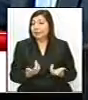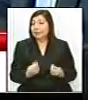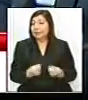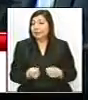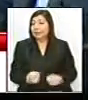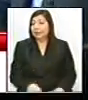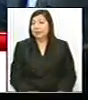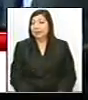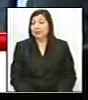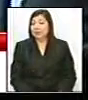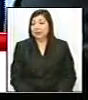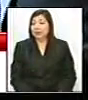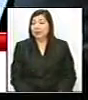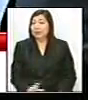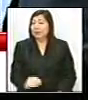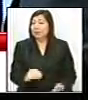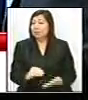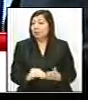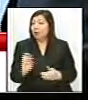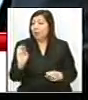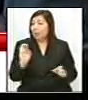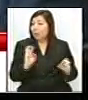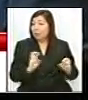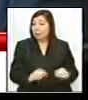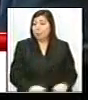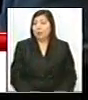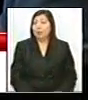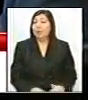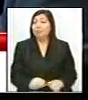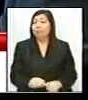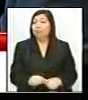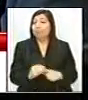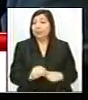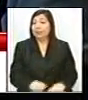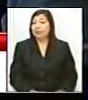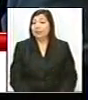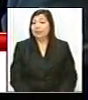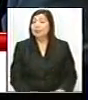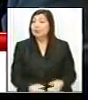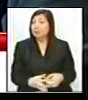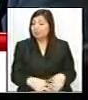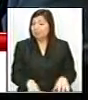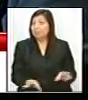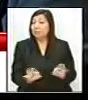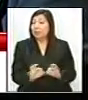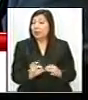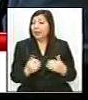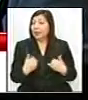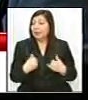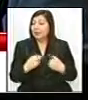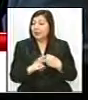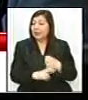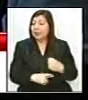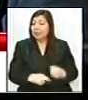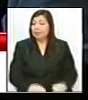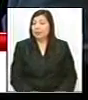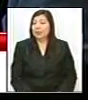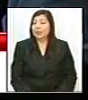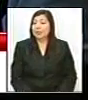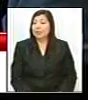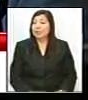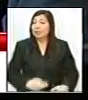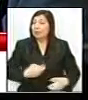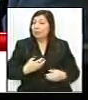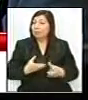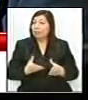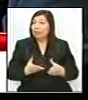cartera que no cabe la menor duda, una de las principales e importantes que tenemos en el país. Es la cartera de la